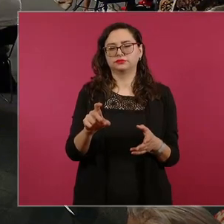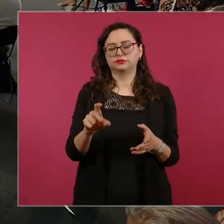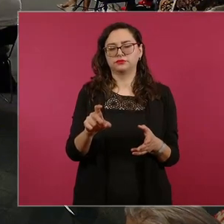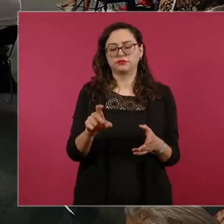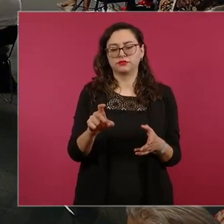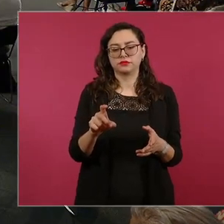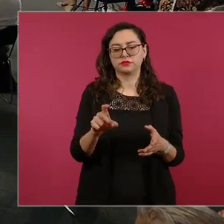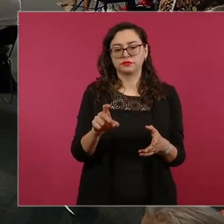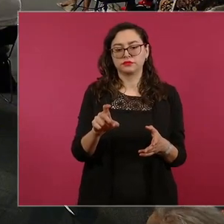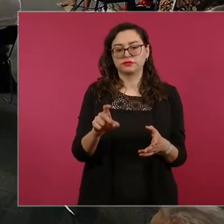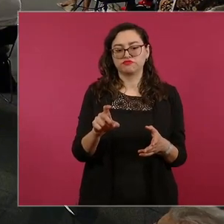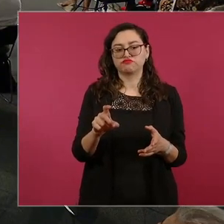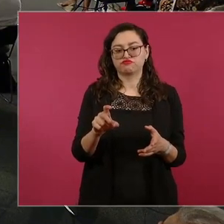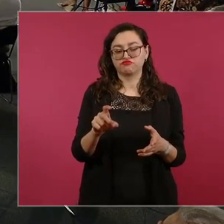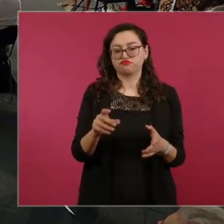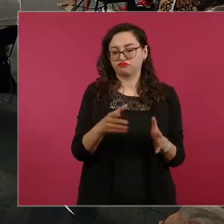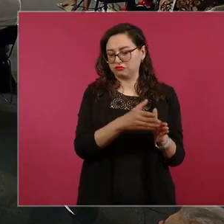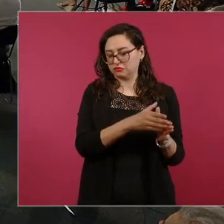calles.